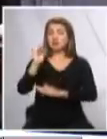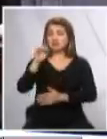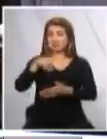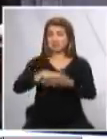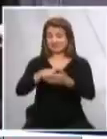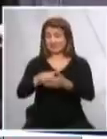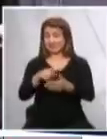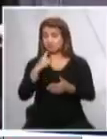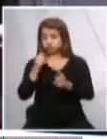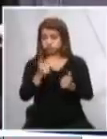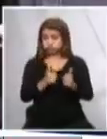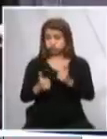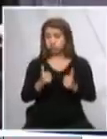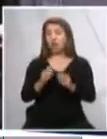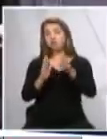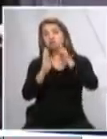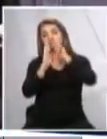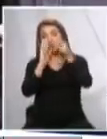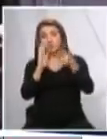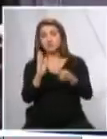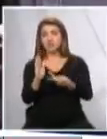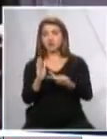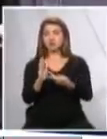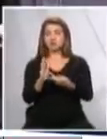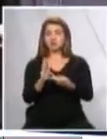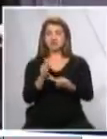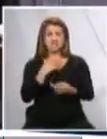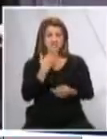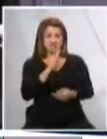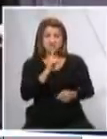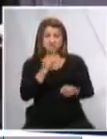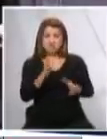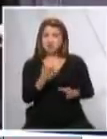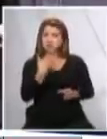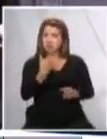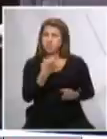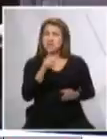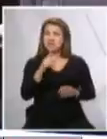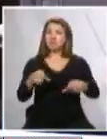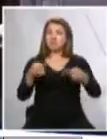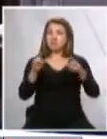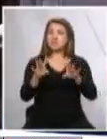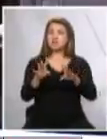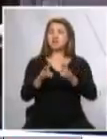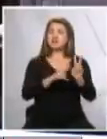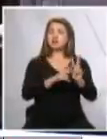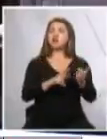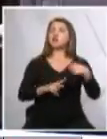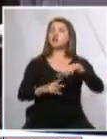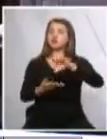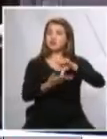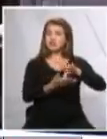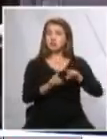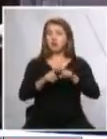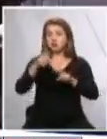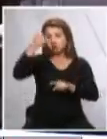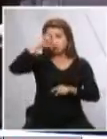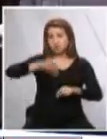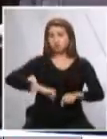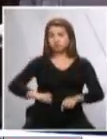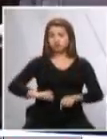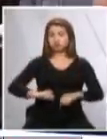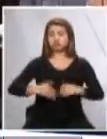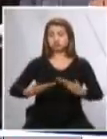que tengan estas, y esto lo modificas y lo adecuas. ¿Qué tiene de malo? Ese debate Chile tiene que darlo, igual como tiene que darlo respecto a la penalización del